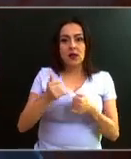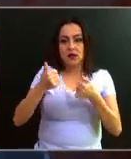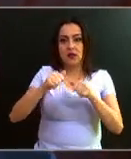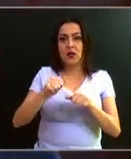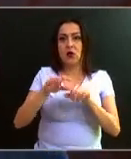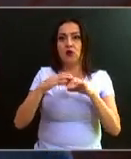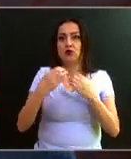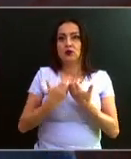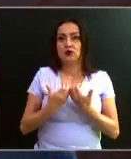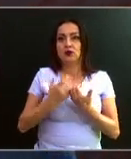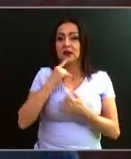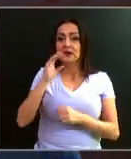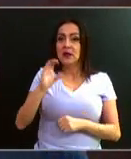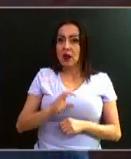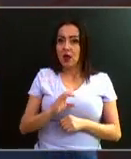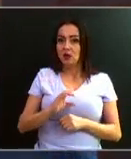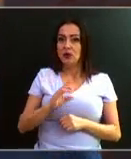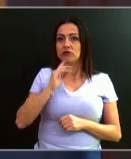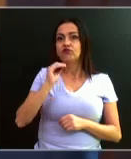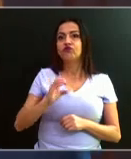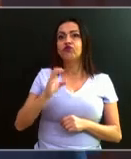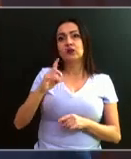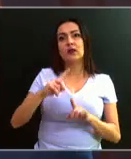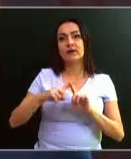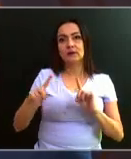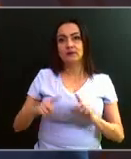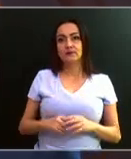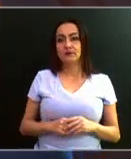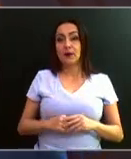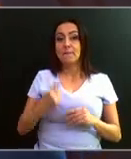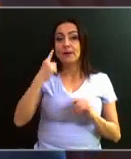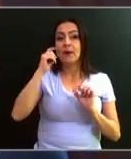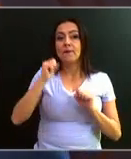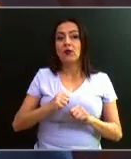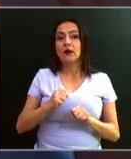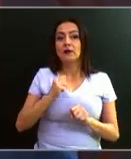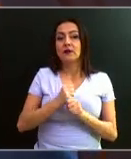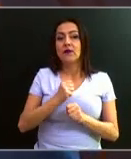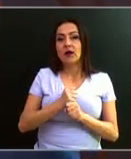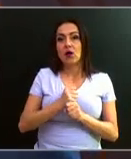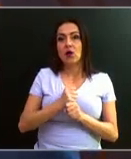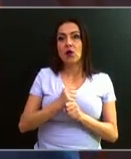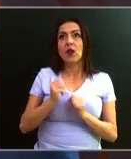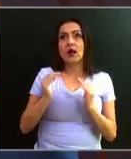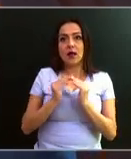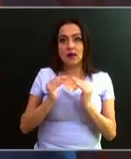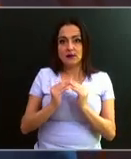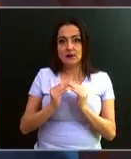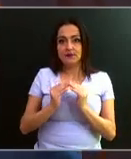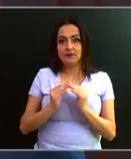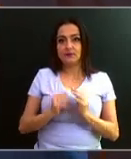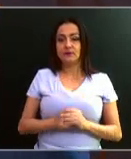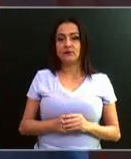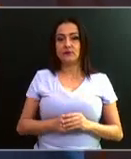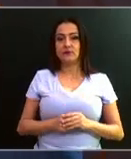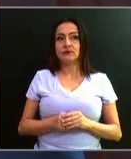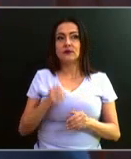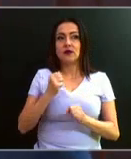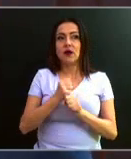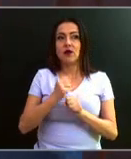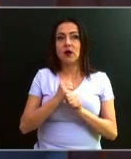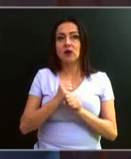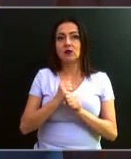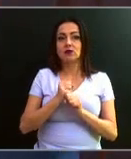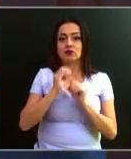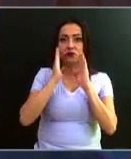el Consejo de Salarios en cuanto a aumentos diferenciados para trabajo doméstico y para trabajador en